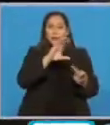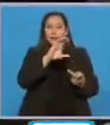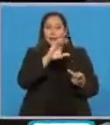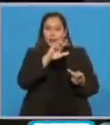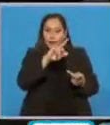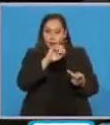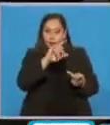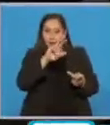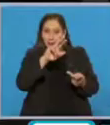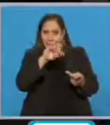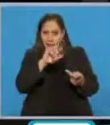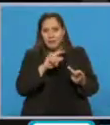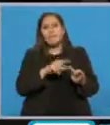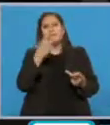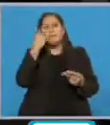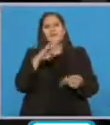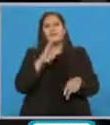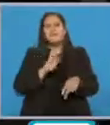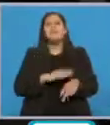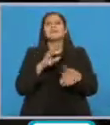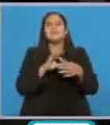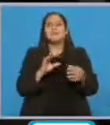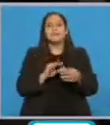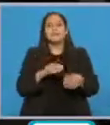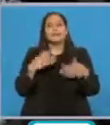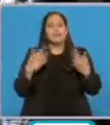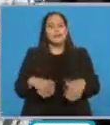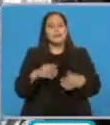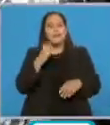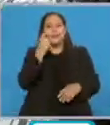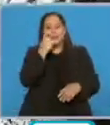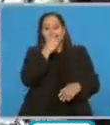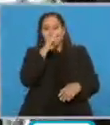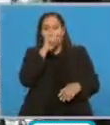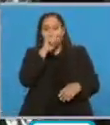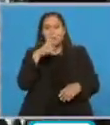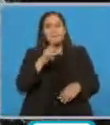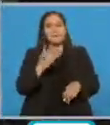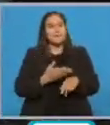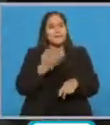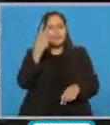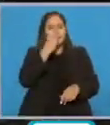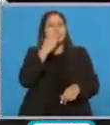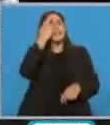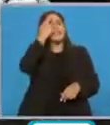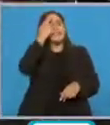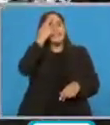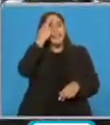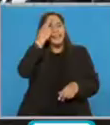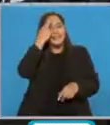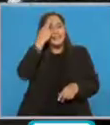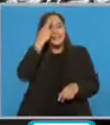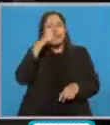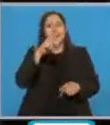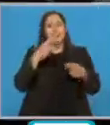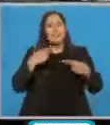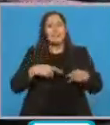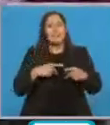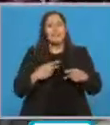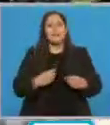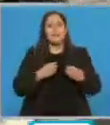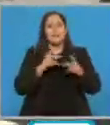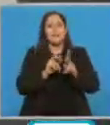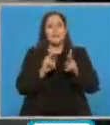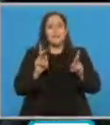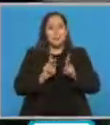y para qué les sigo contando. Ay, ay, ay, ojitos pajaritos, pero qué bonito recordar aquí con los habitantes del